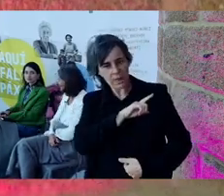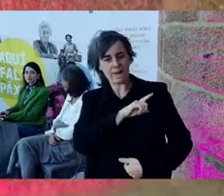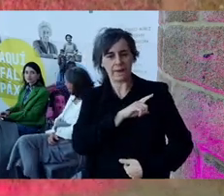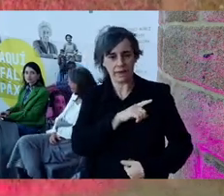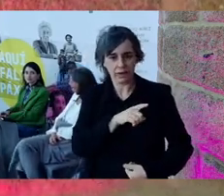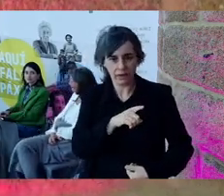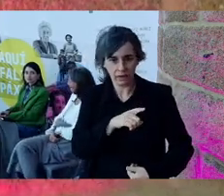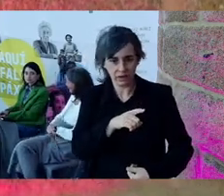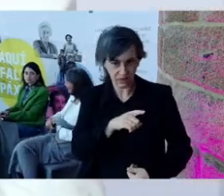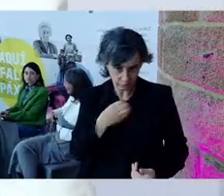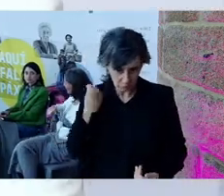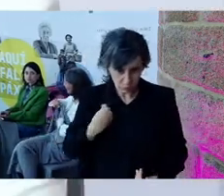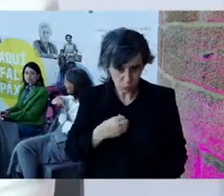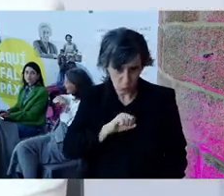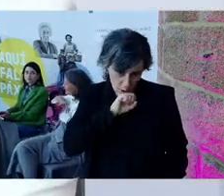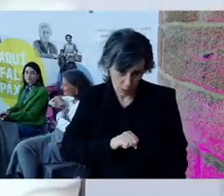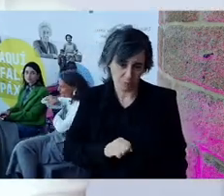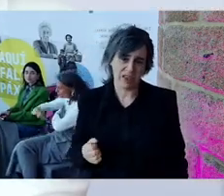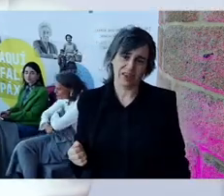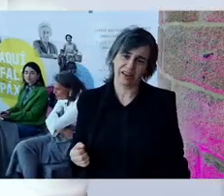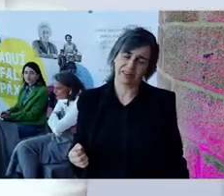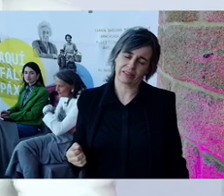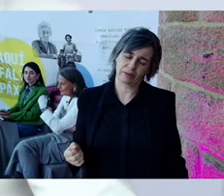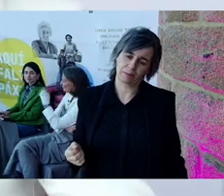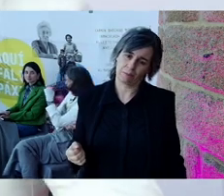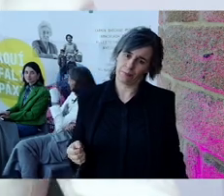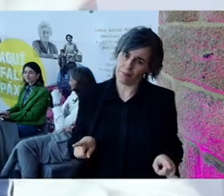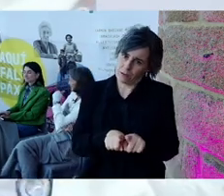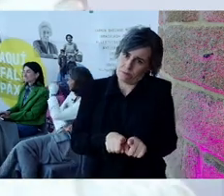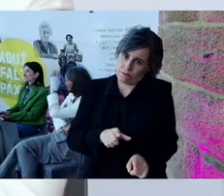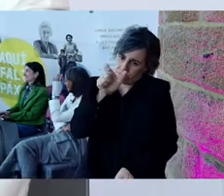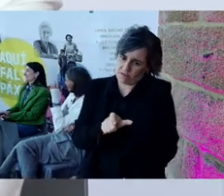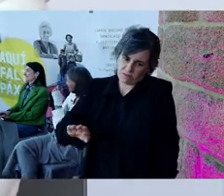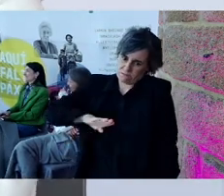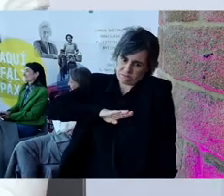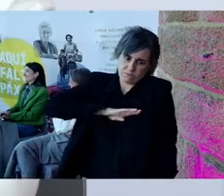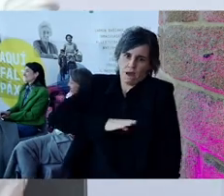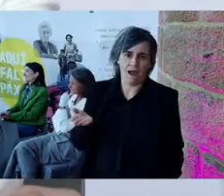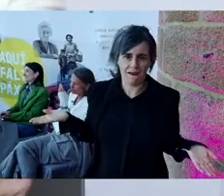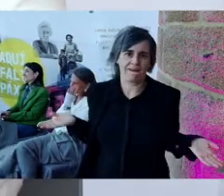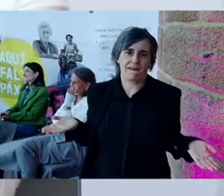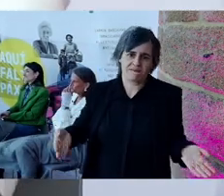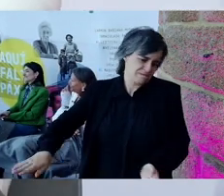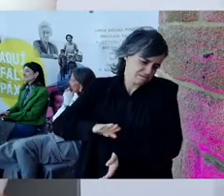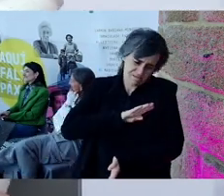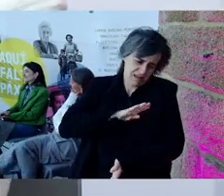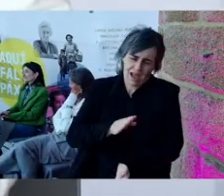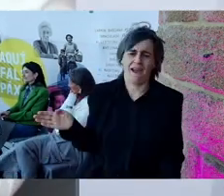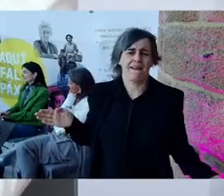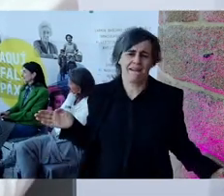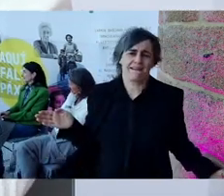que no haya sido arrasada la ciudad y tal, fue Gelmírez, que era ríete tú de Maquiavelo, vamos,